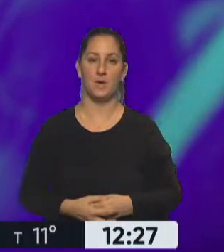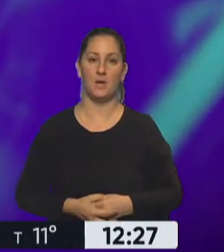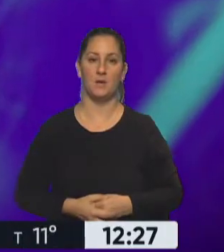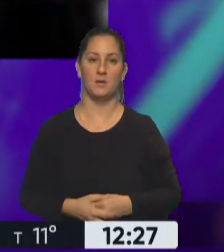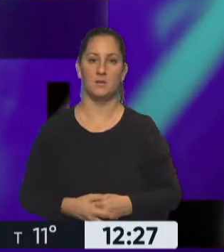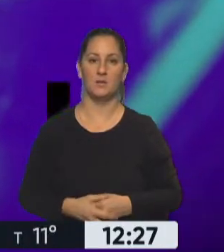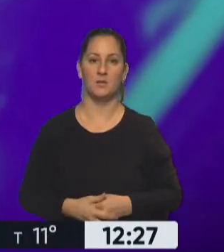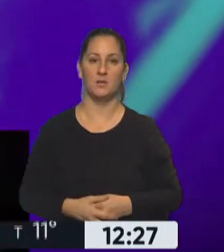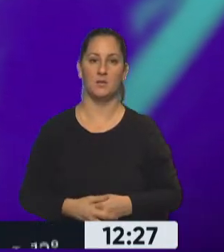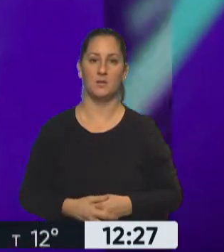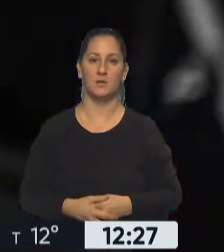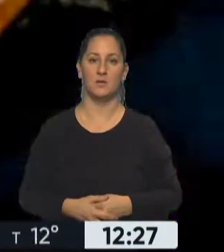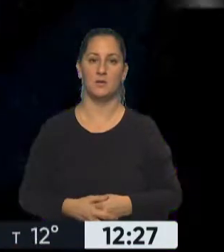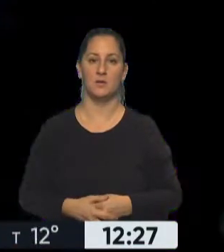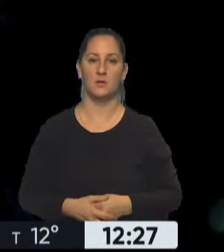convencer